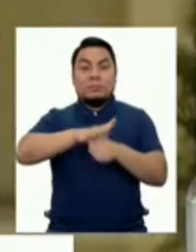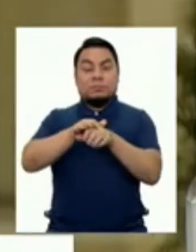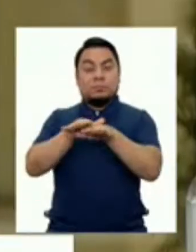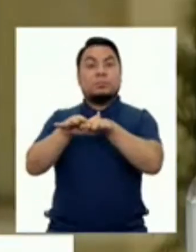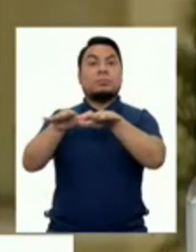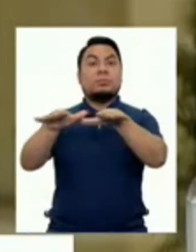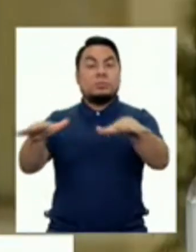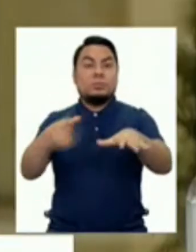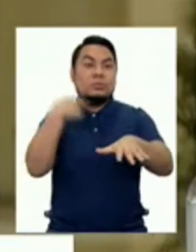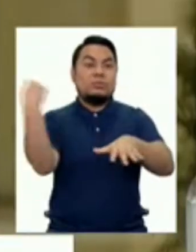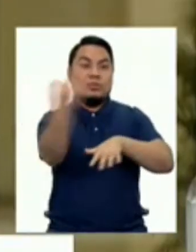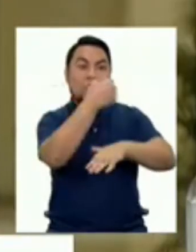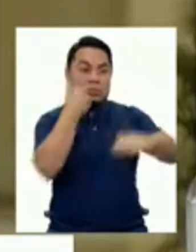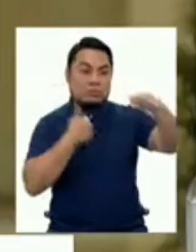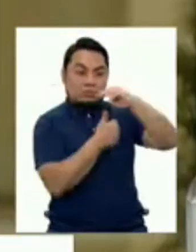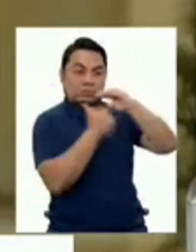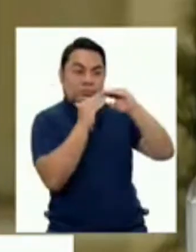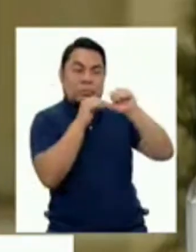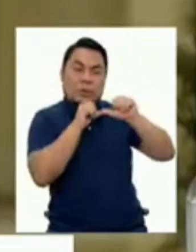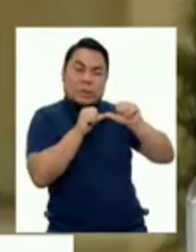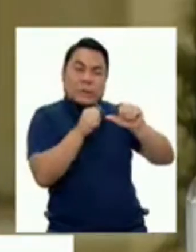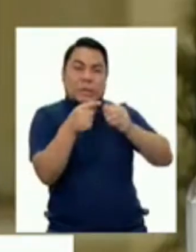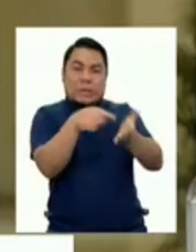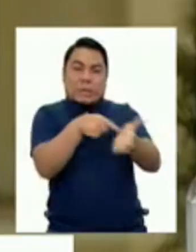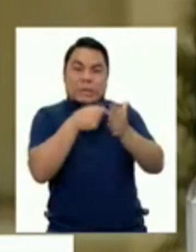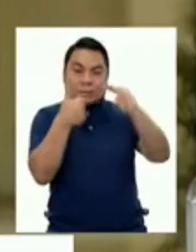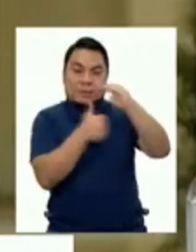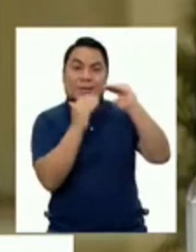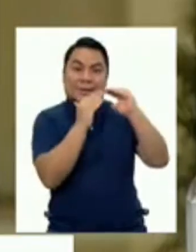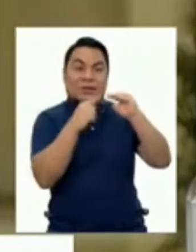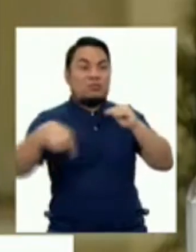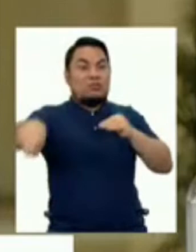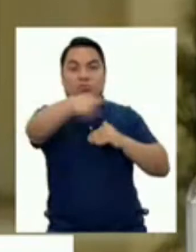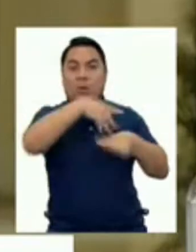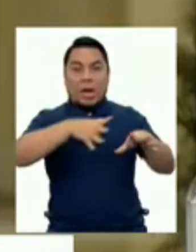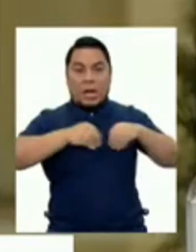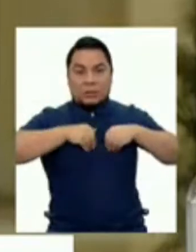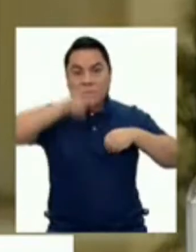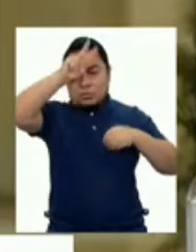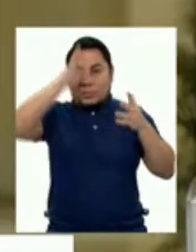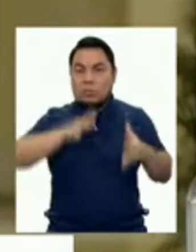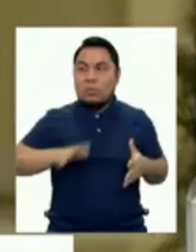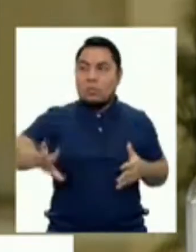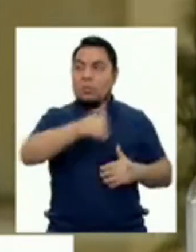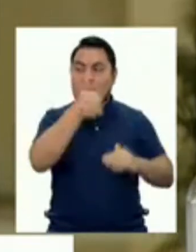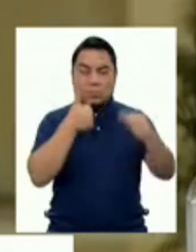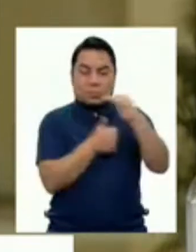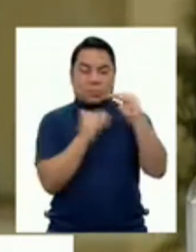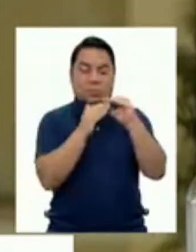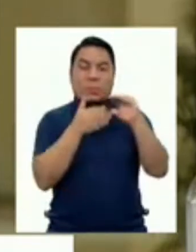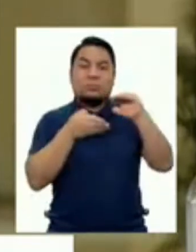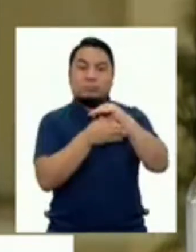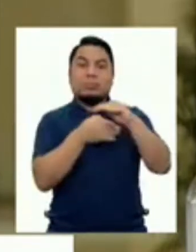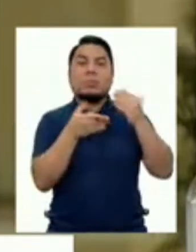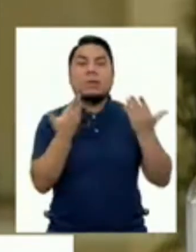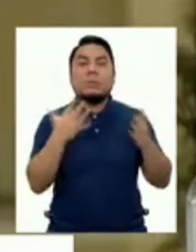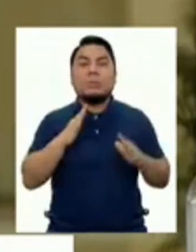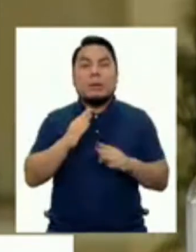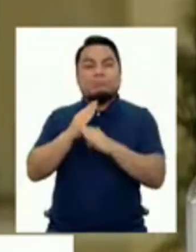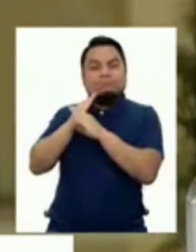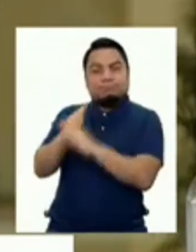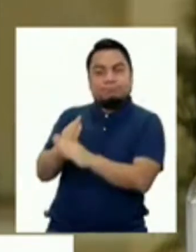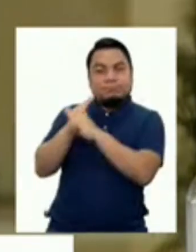cuarentena general que habíamos asumido todos los peruanos para poder hacer la